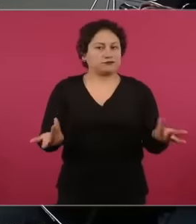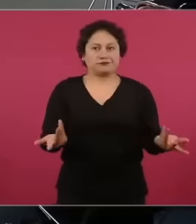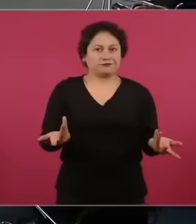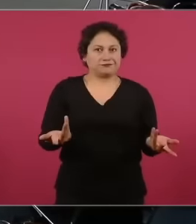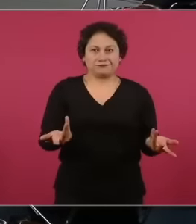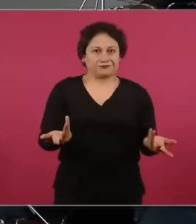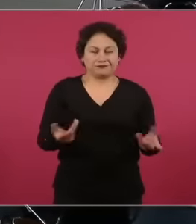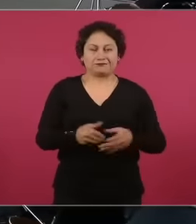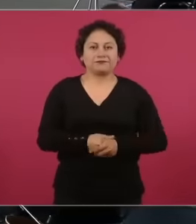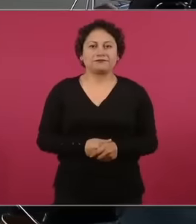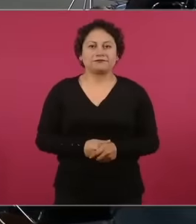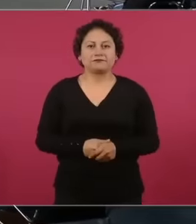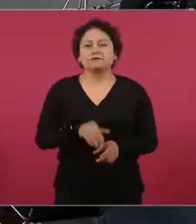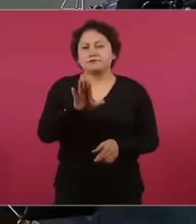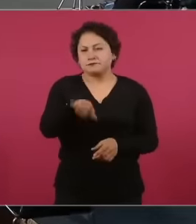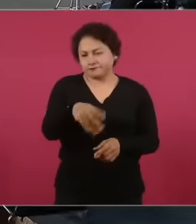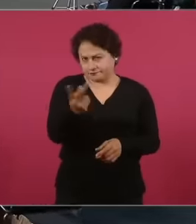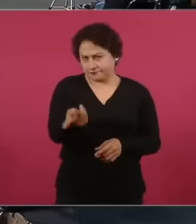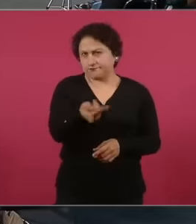las grandes